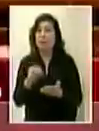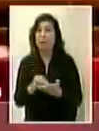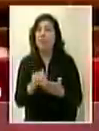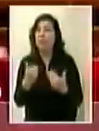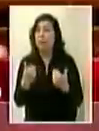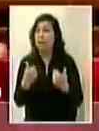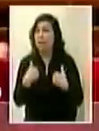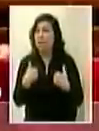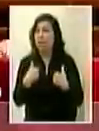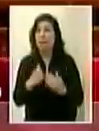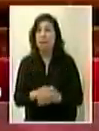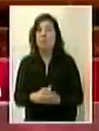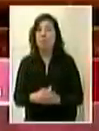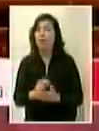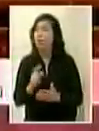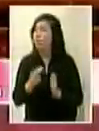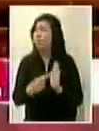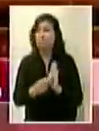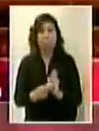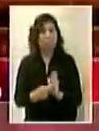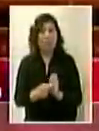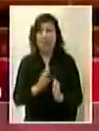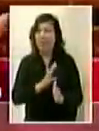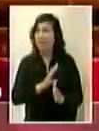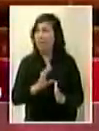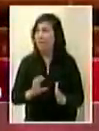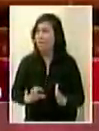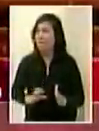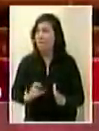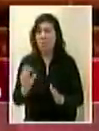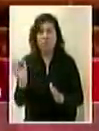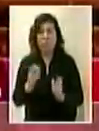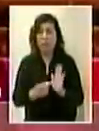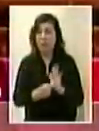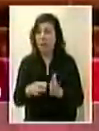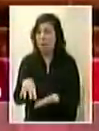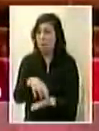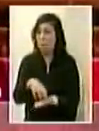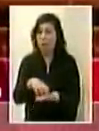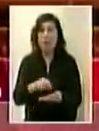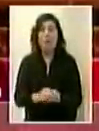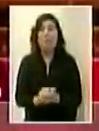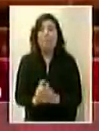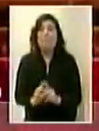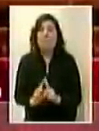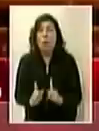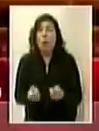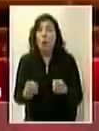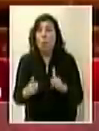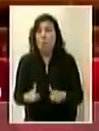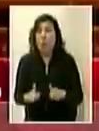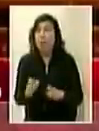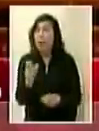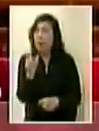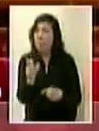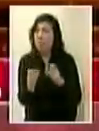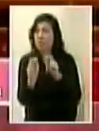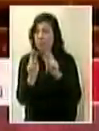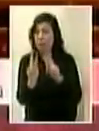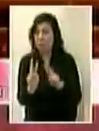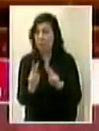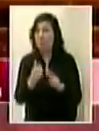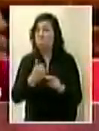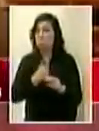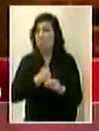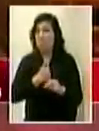las empresas mineras. No han representado al Estado, no han representado al pueblo. Entonces, cuando la gente ve un